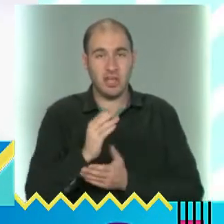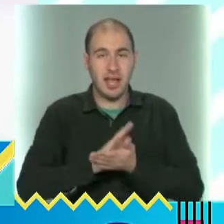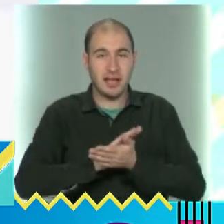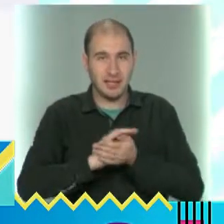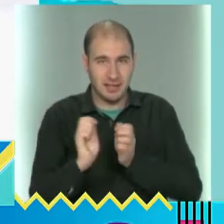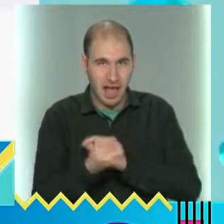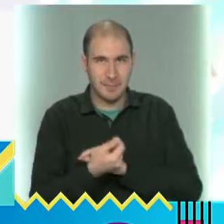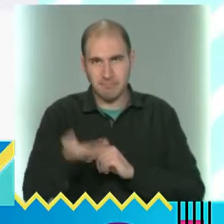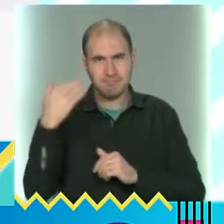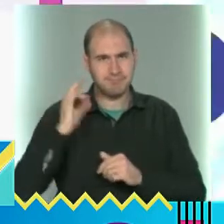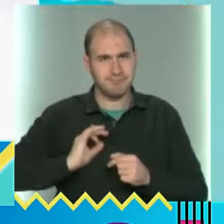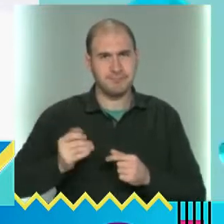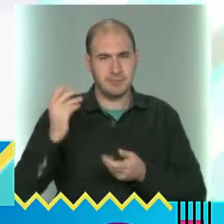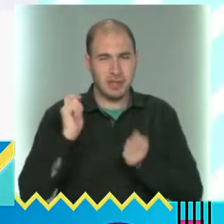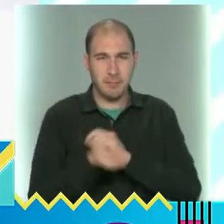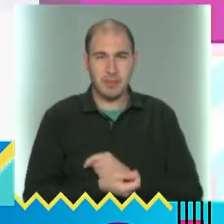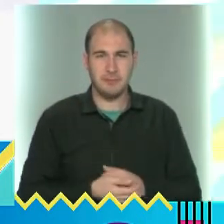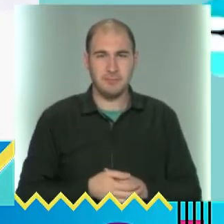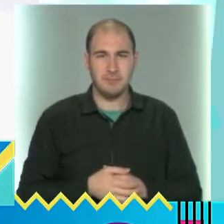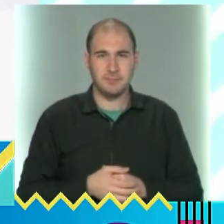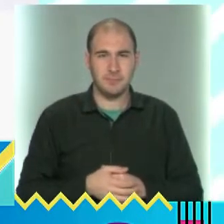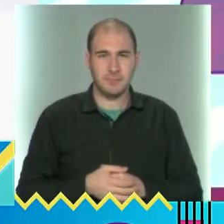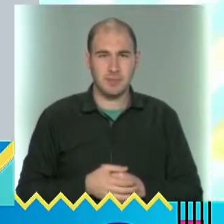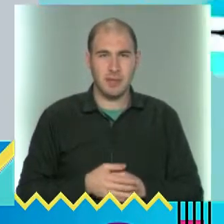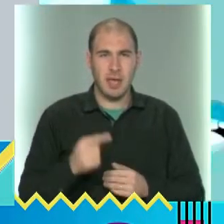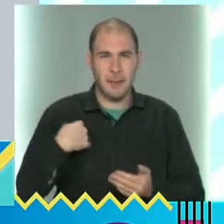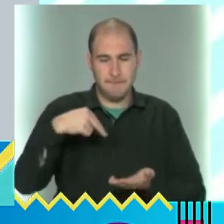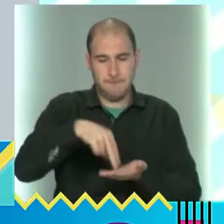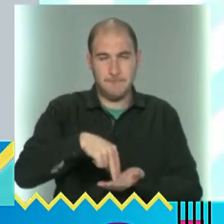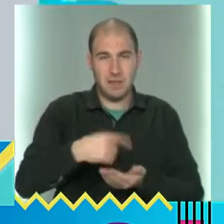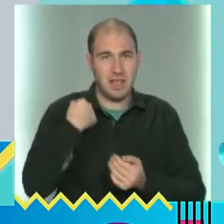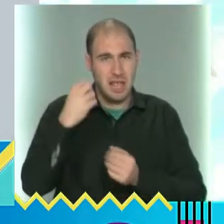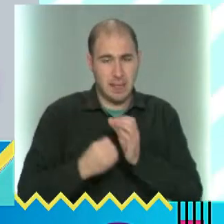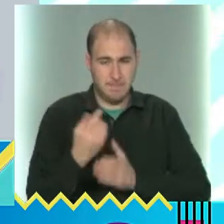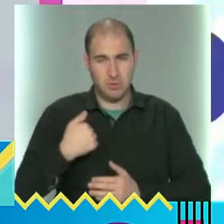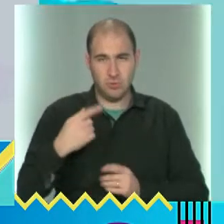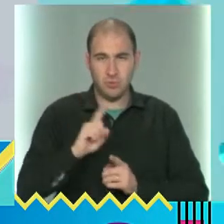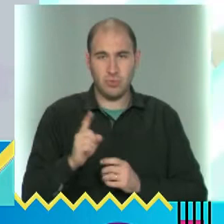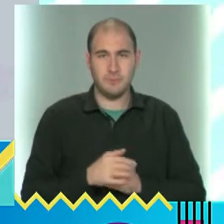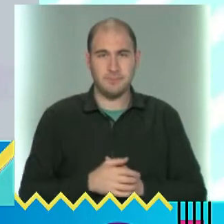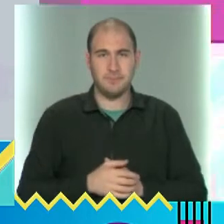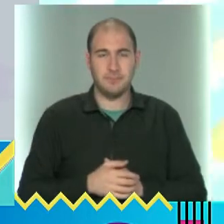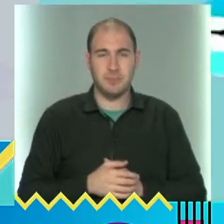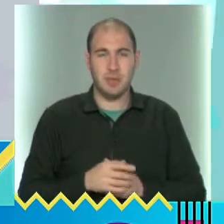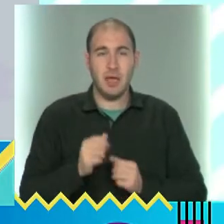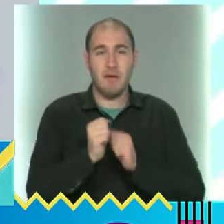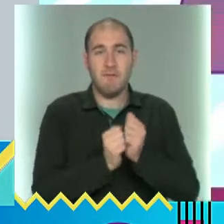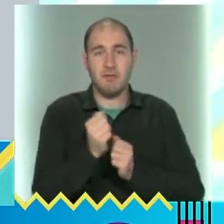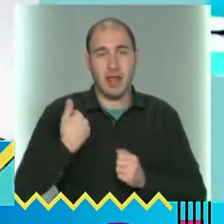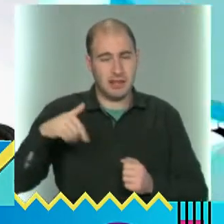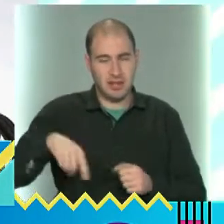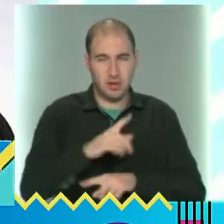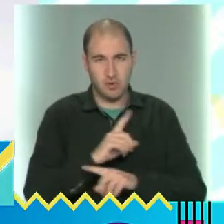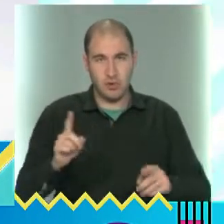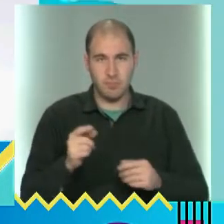desde hace algunos años. Se ha inventado la bipedestación. No es nuestro invento la bipedestación como tal. No se fabrica aquí en Argentina. Creo